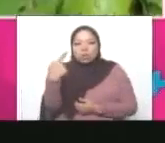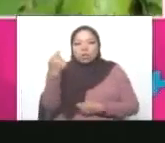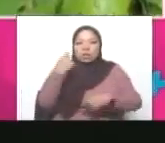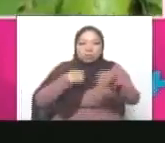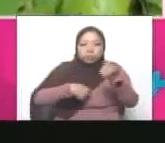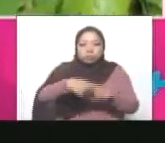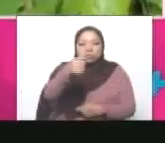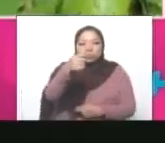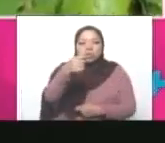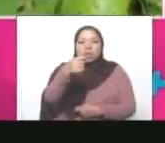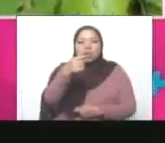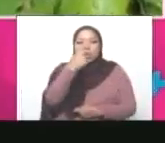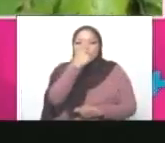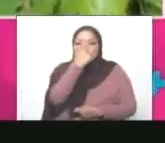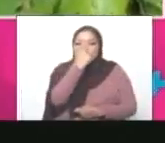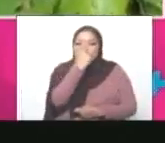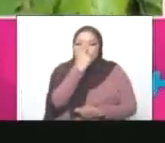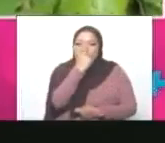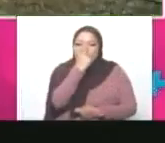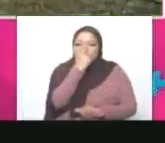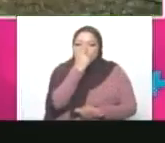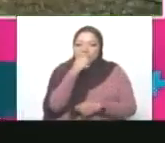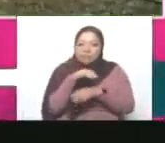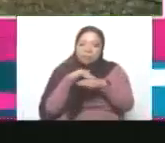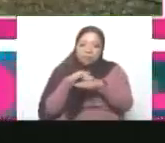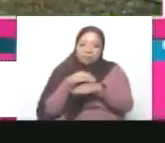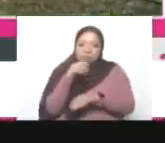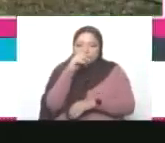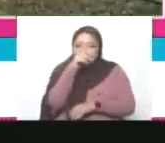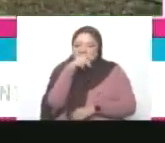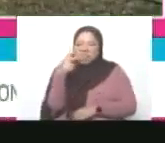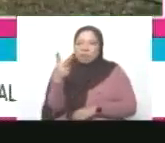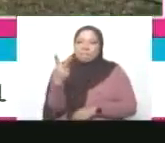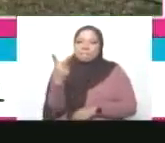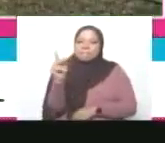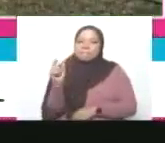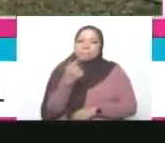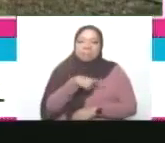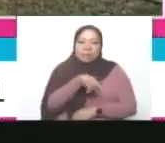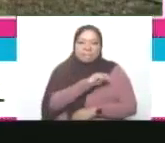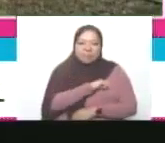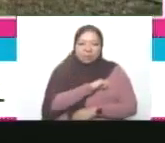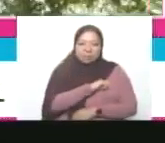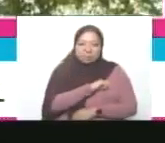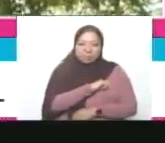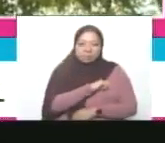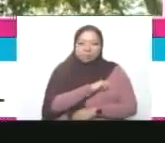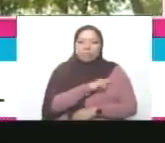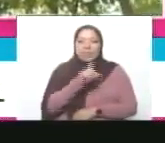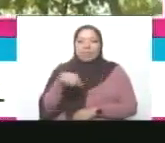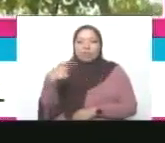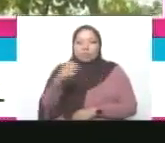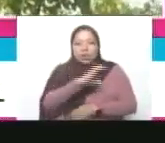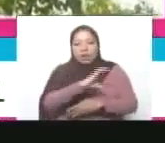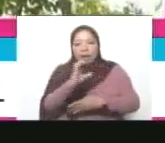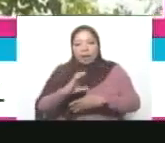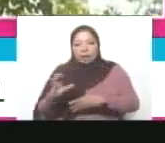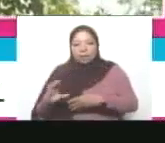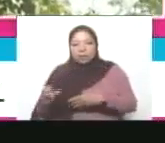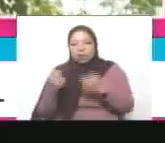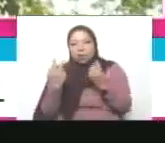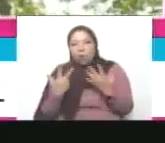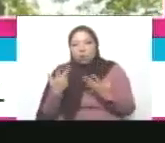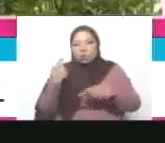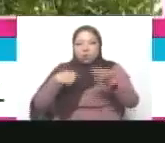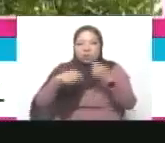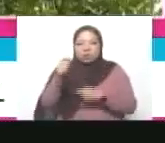exportaciones de aguacate. 11 exportaciones, las primeras dos fueron para España, para las Islas del Caribe, y se han hecho 8